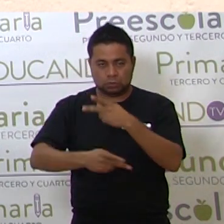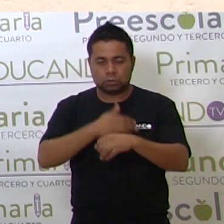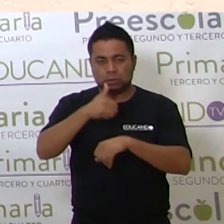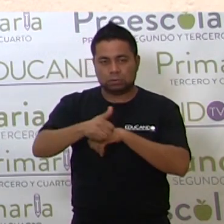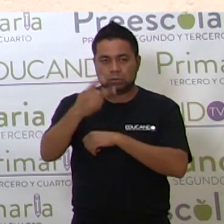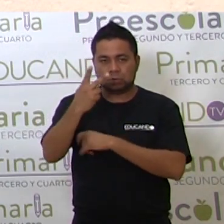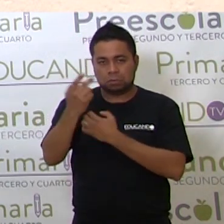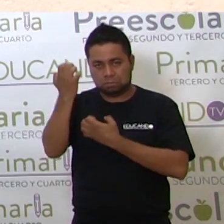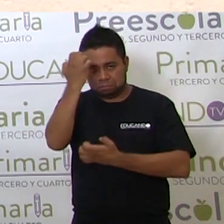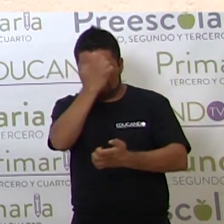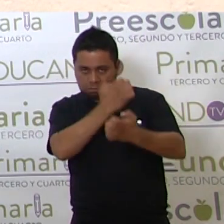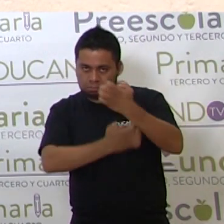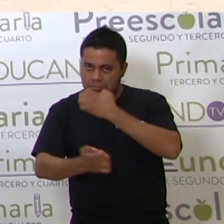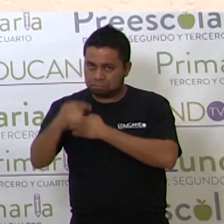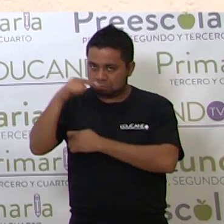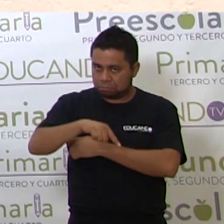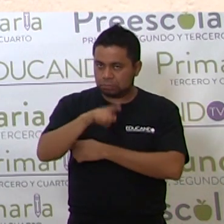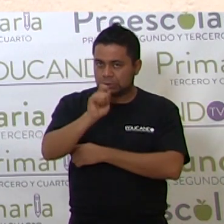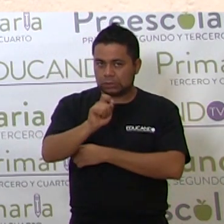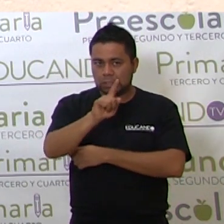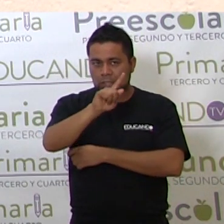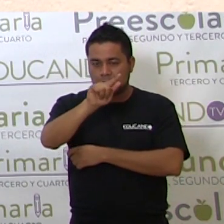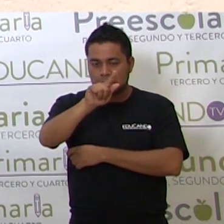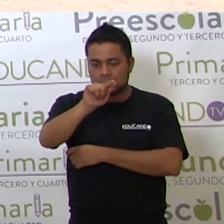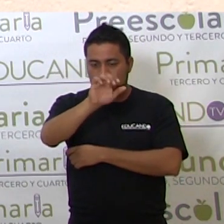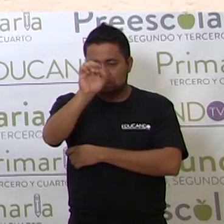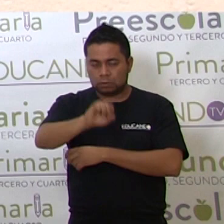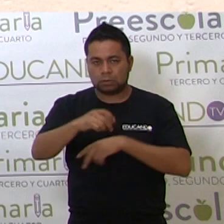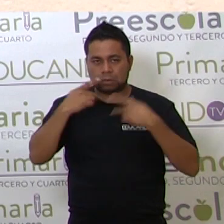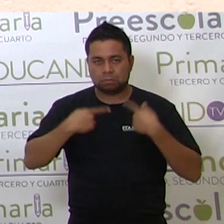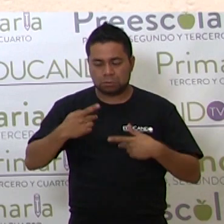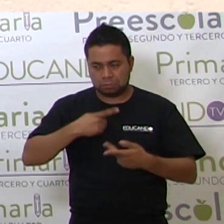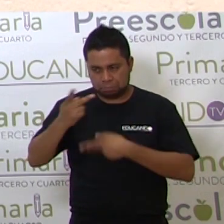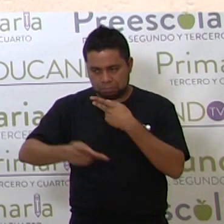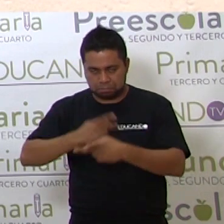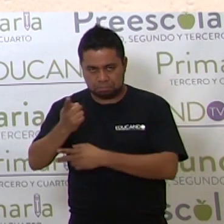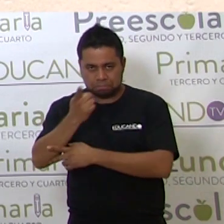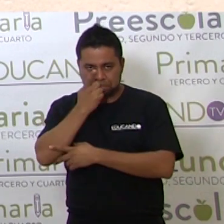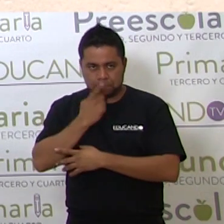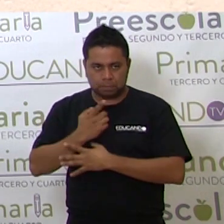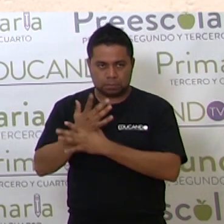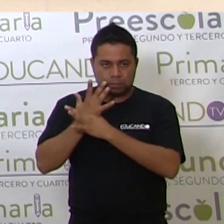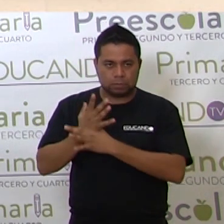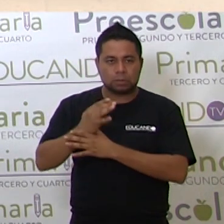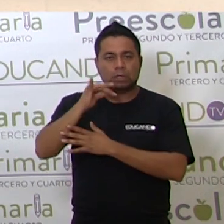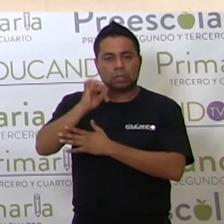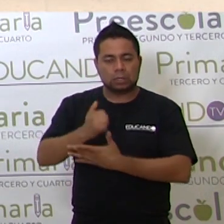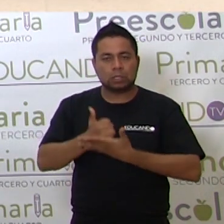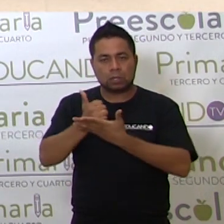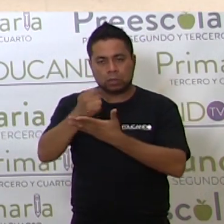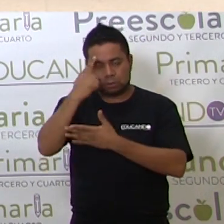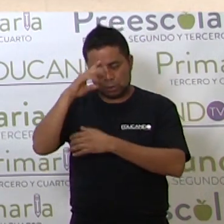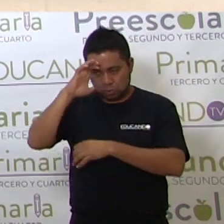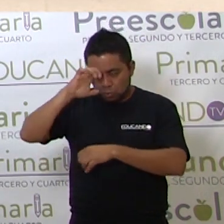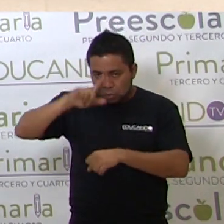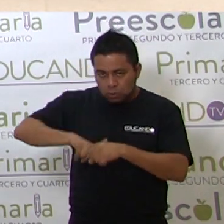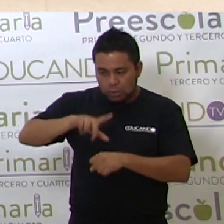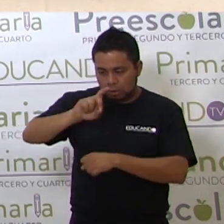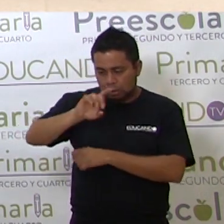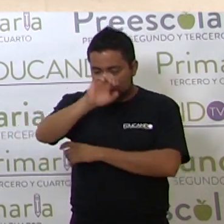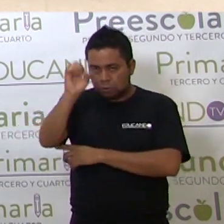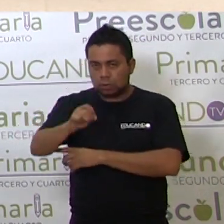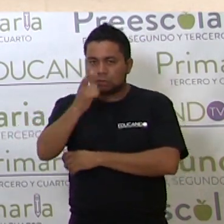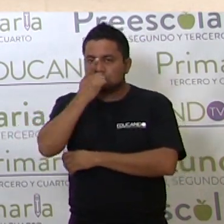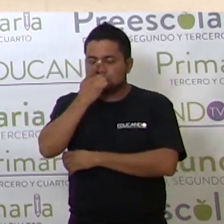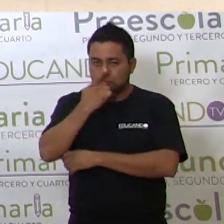analizamos que el 70 por ciento de los encuestados dicen que favorecen la cultura y un 30 por